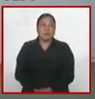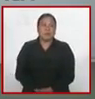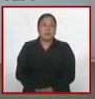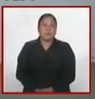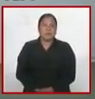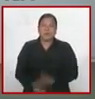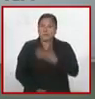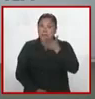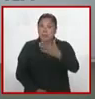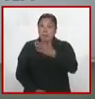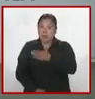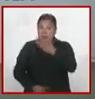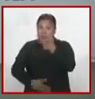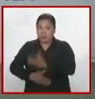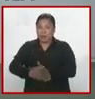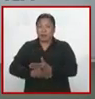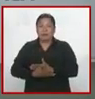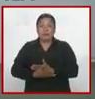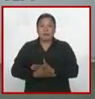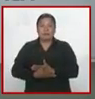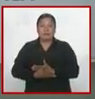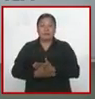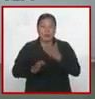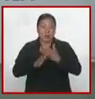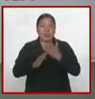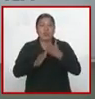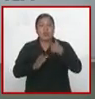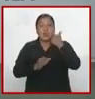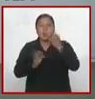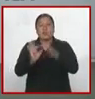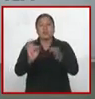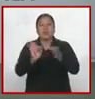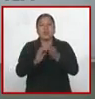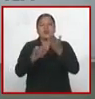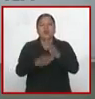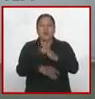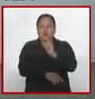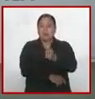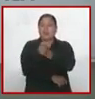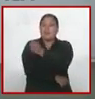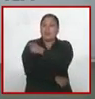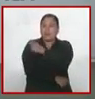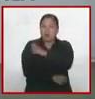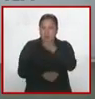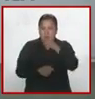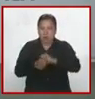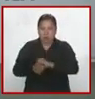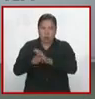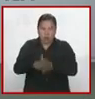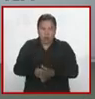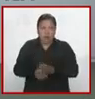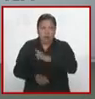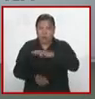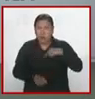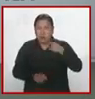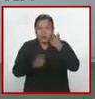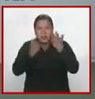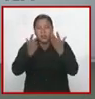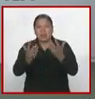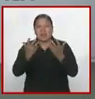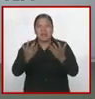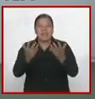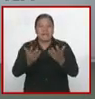bien pues buenas tardes vamos a hablar un poco acerca de la vacuna es una esperanza verdad una luz en el horizonte